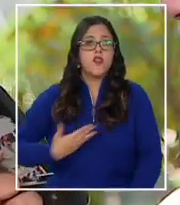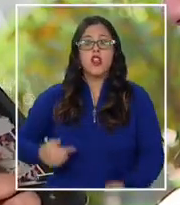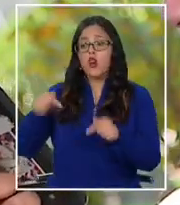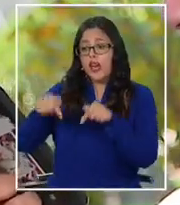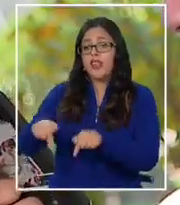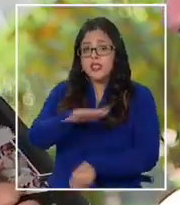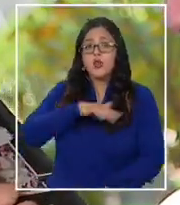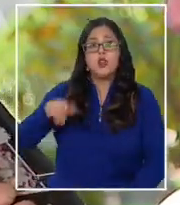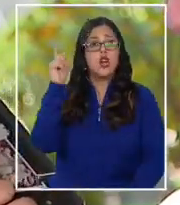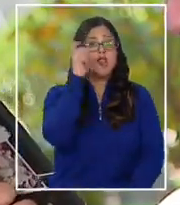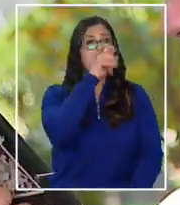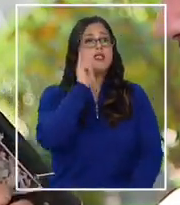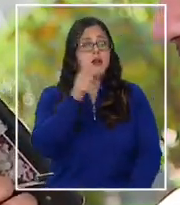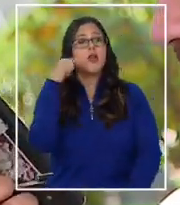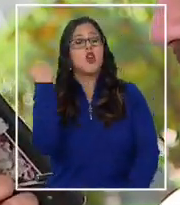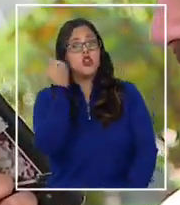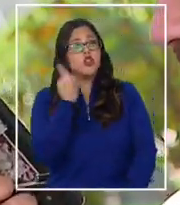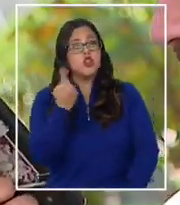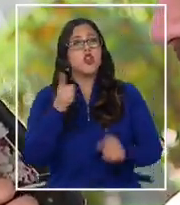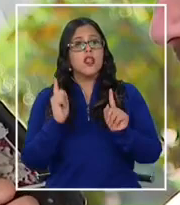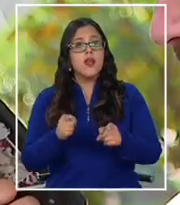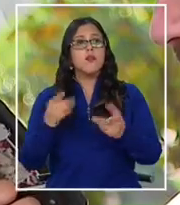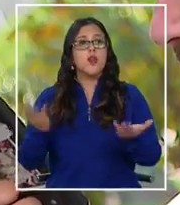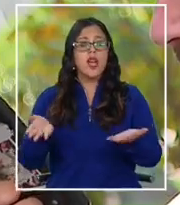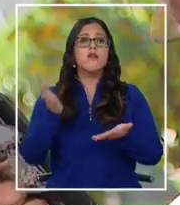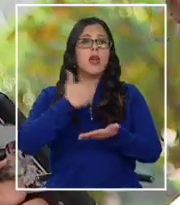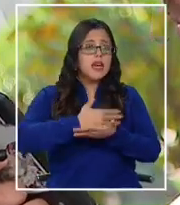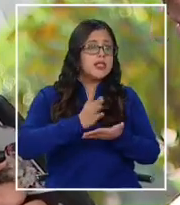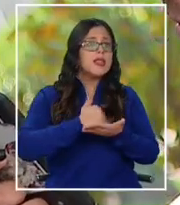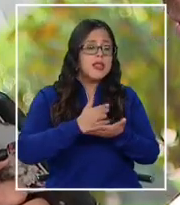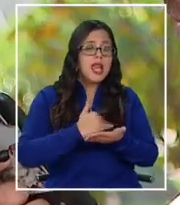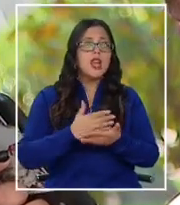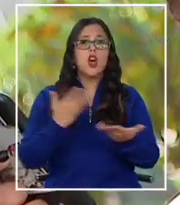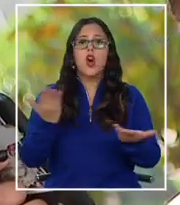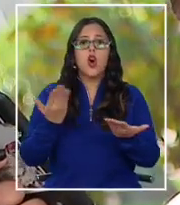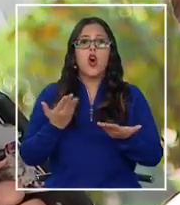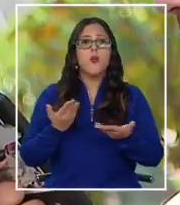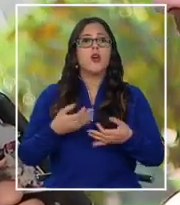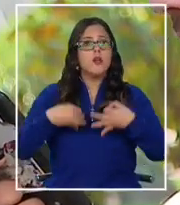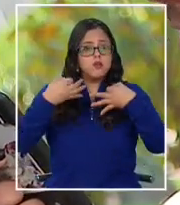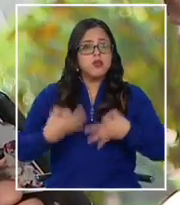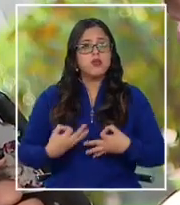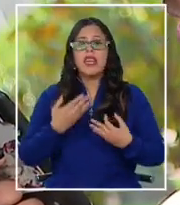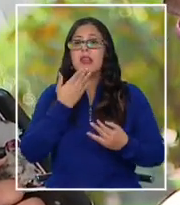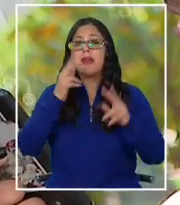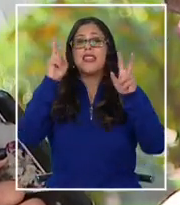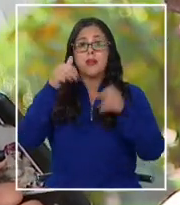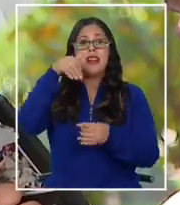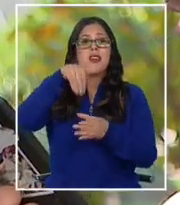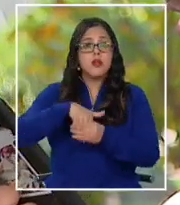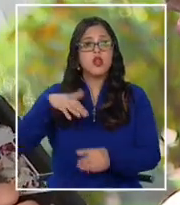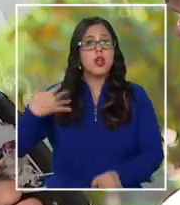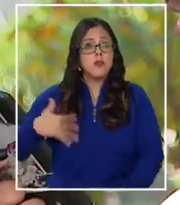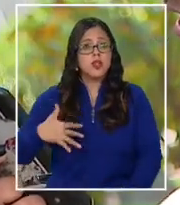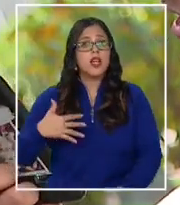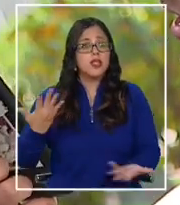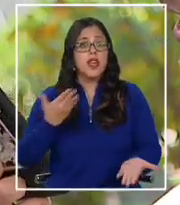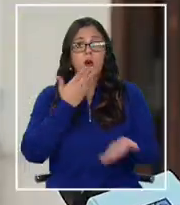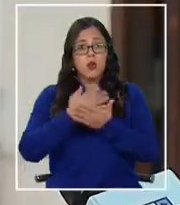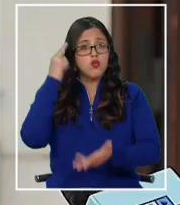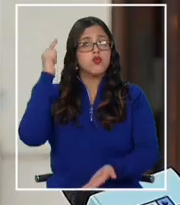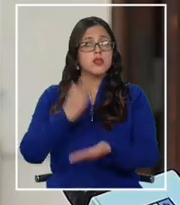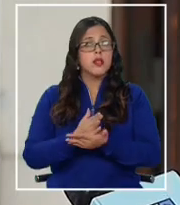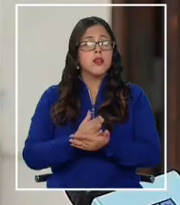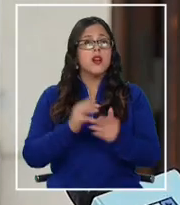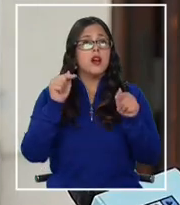pero sí nosotros tenemos que ser estratégicos en cómo nos posicionamos y también ocupamos la capacidad de voto, que es lo fundamental también al momento de tomar la decisión.